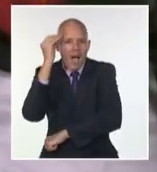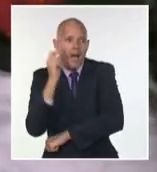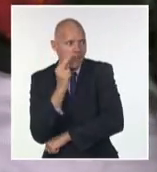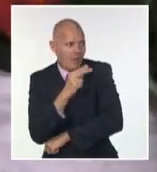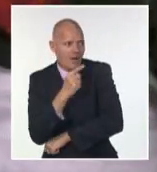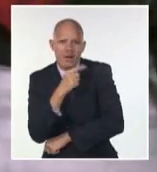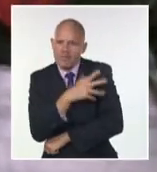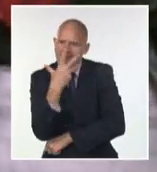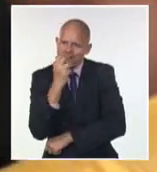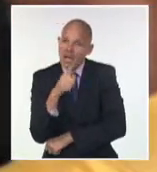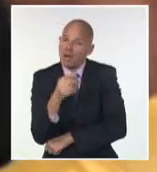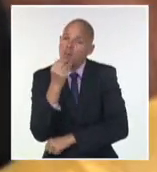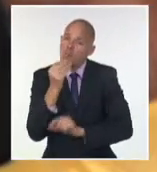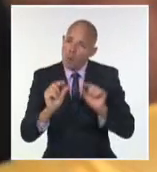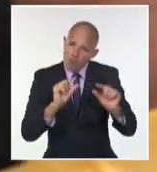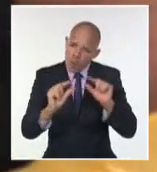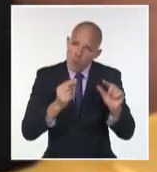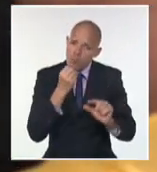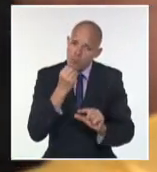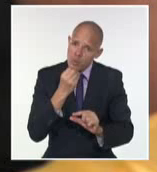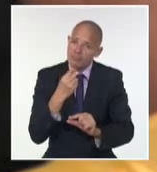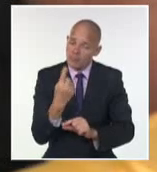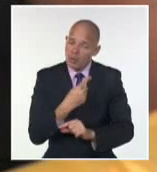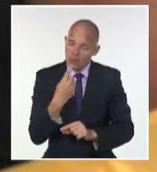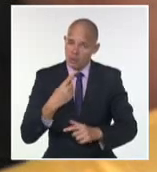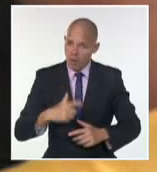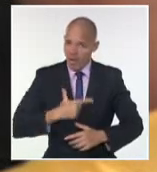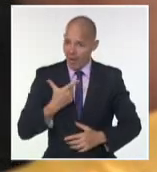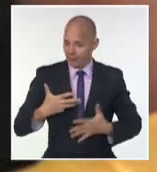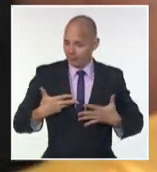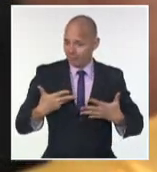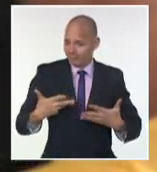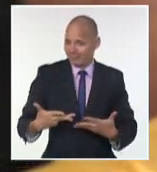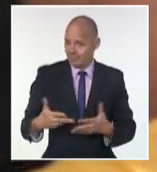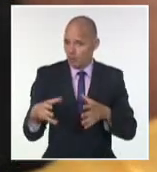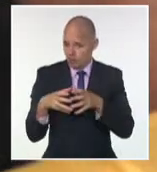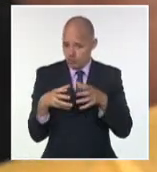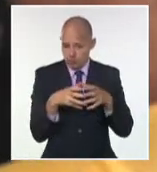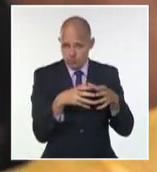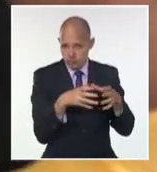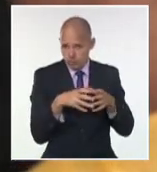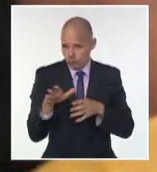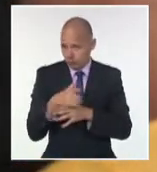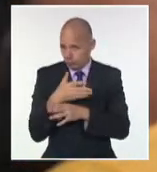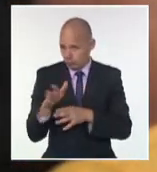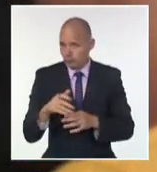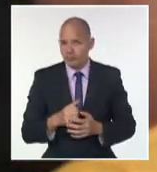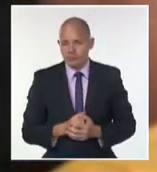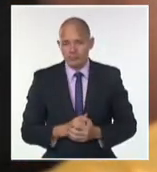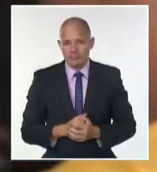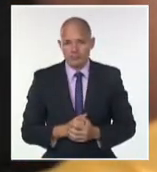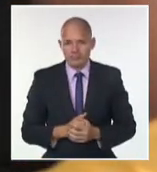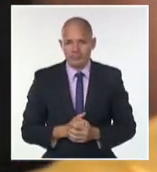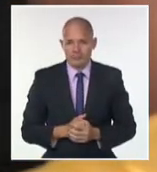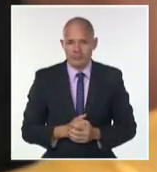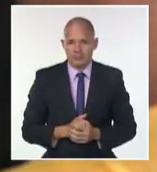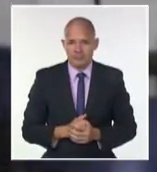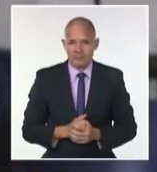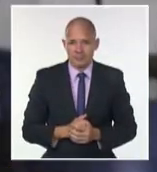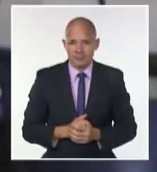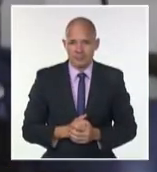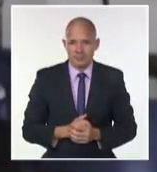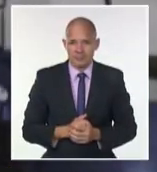donde demuestran su talento y pasión por el arte grandes agrupaciones de nuestra cultura. Y justamente me parece que esta estrategia